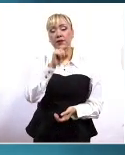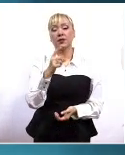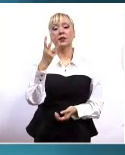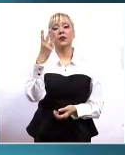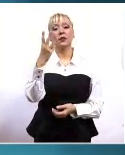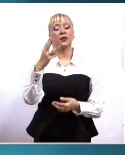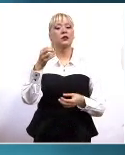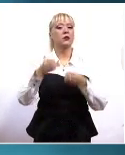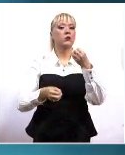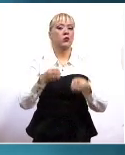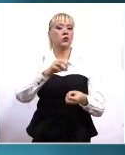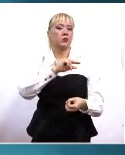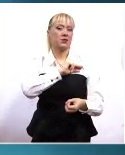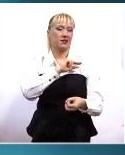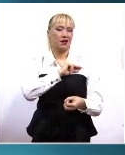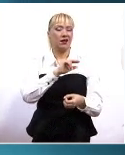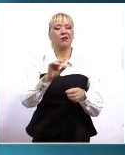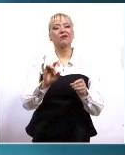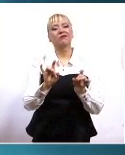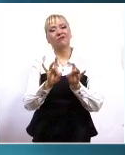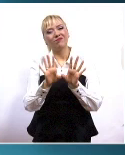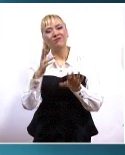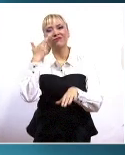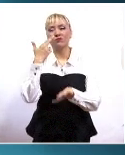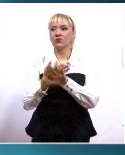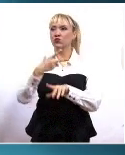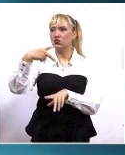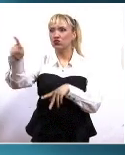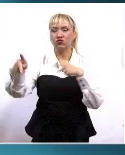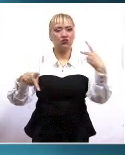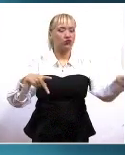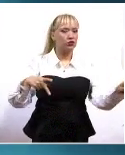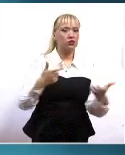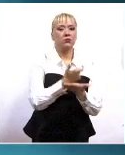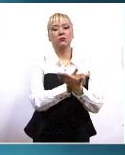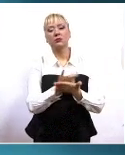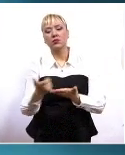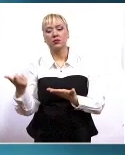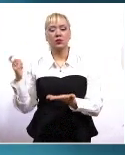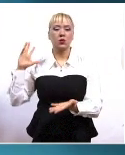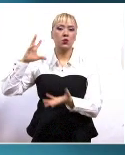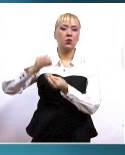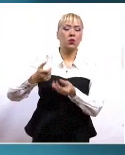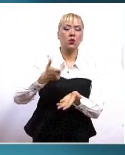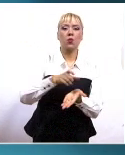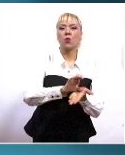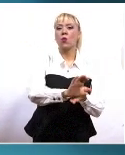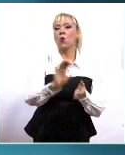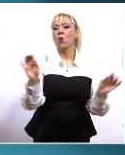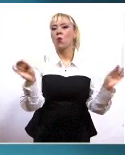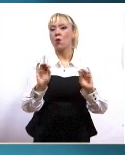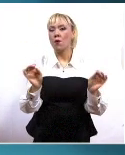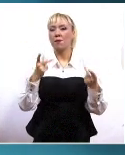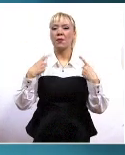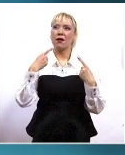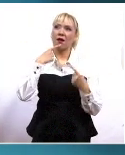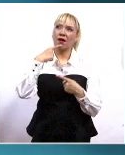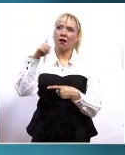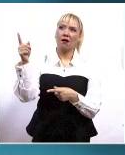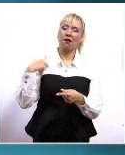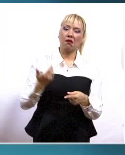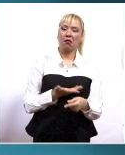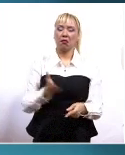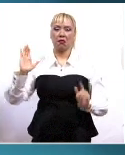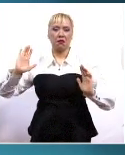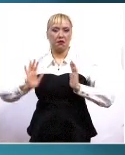conflictos competenciales, conflictos individuales de seguridad social y salarios caídos. Mientras que de tribunales colegiados de circuito se